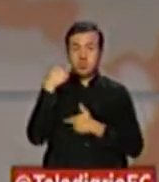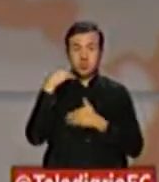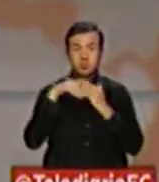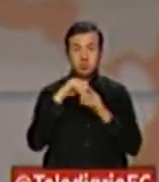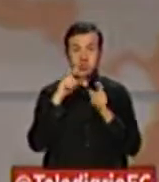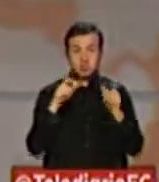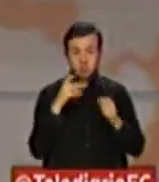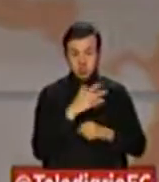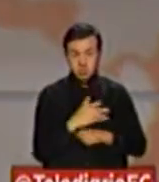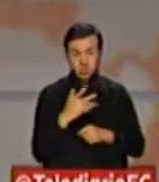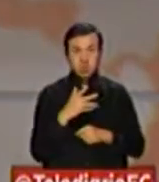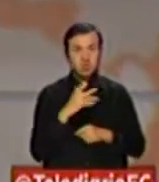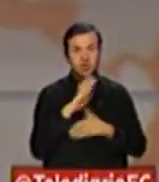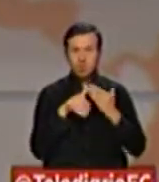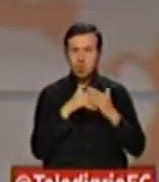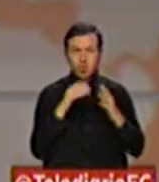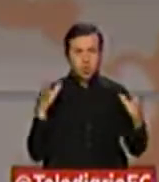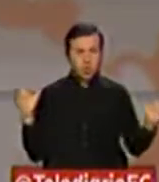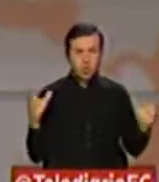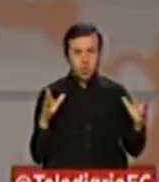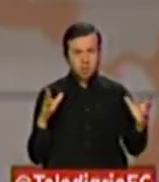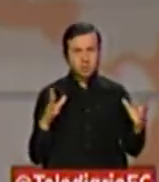ciudadanía es asumir toda esta cadena.